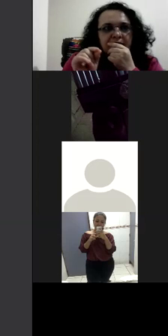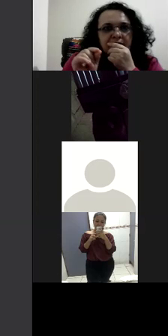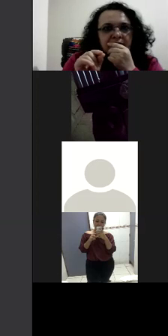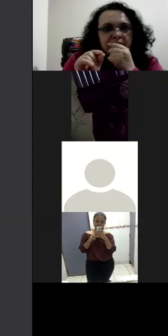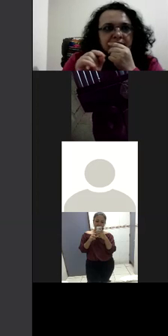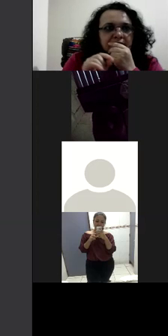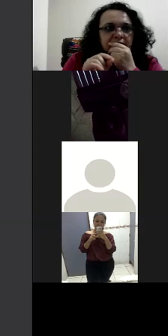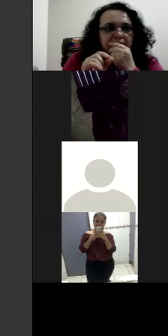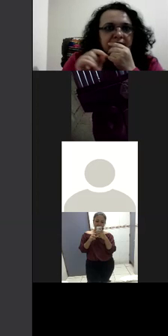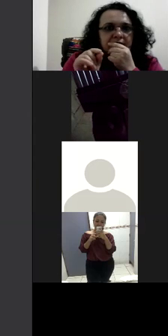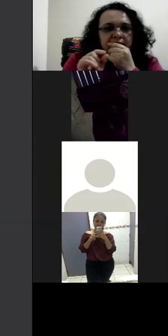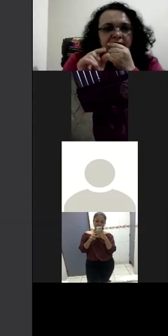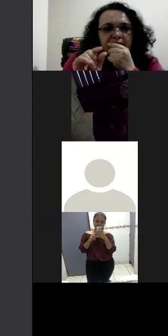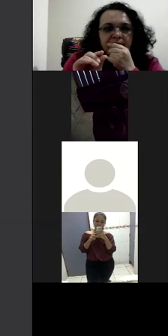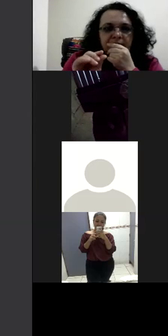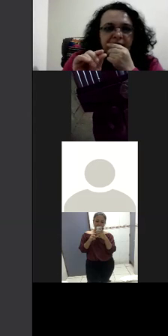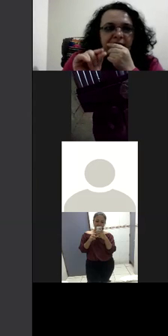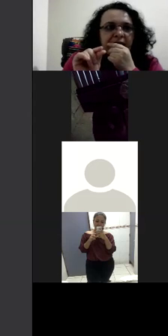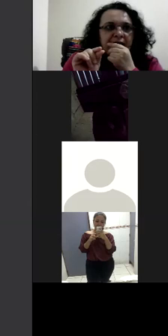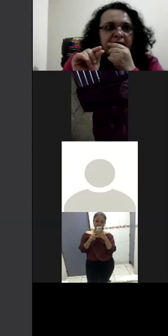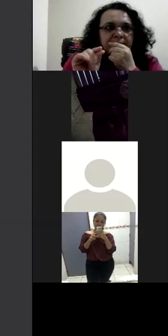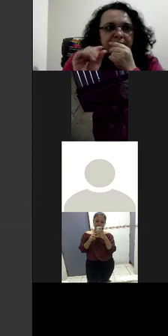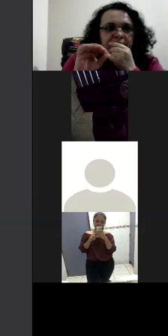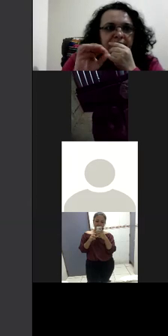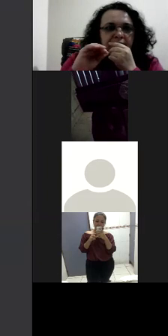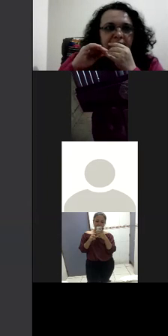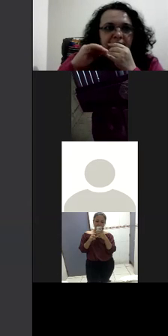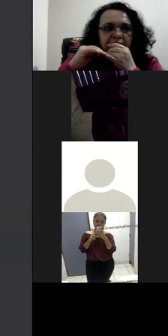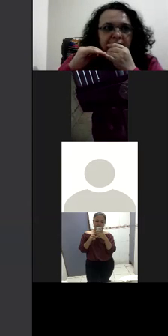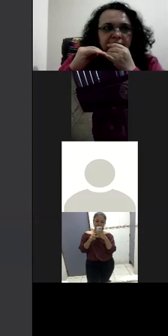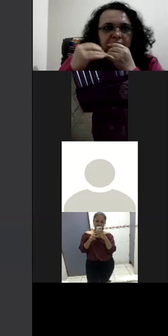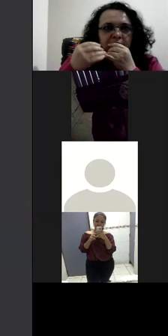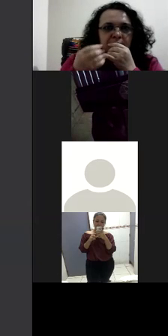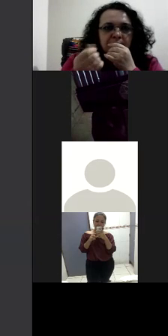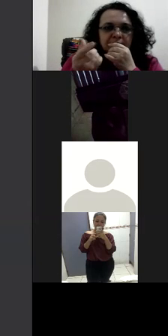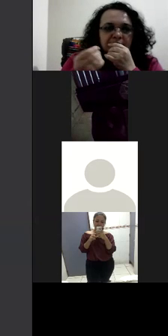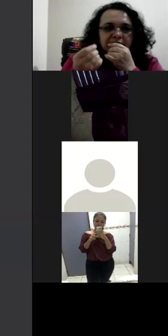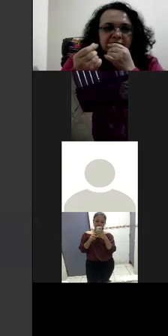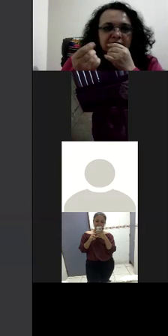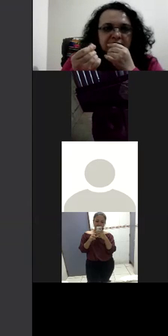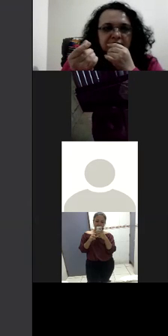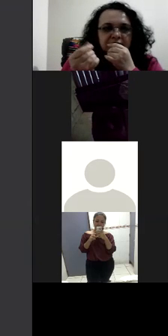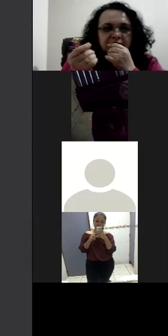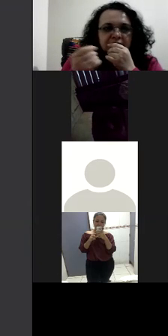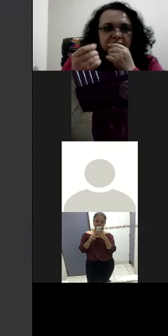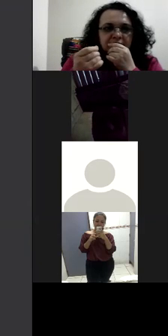vitamina D, vienen en gel caps, que son como más